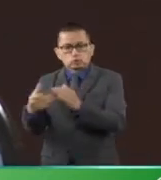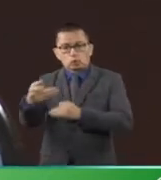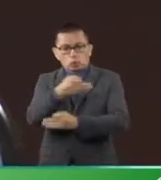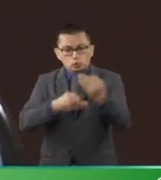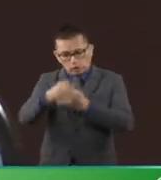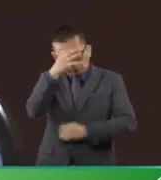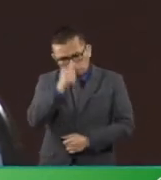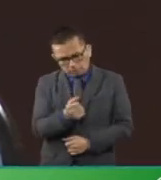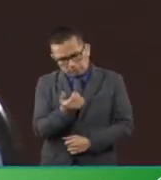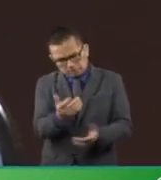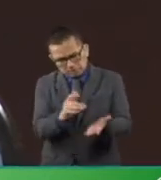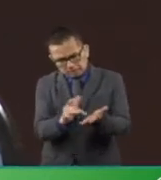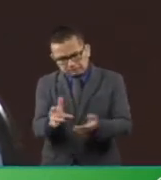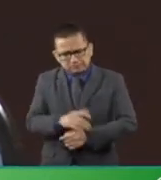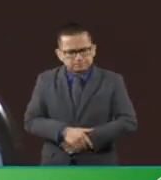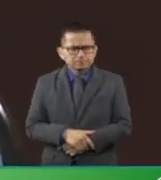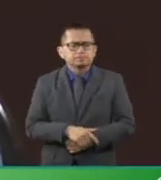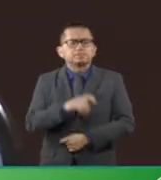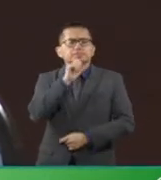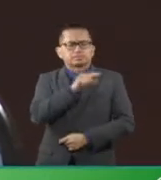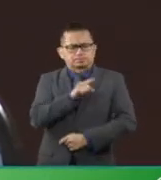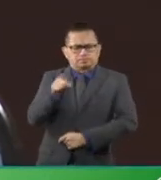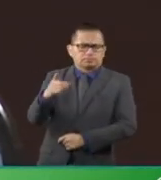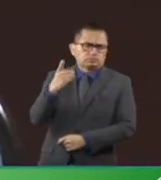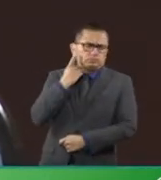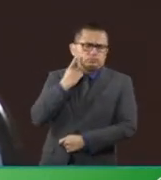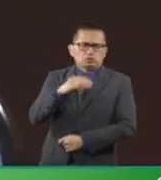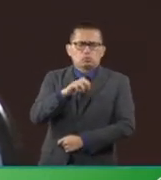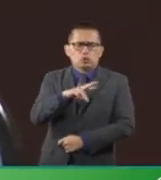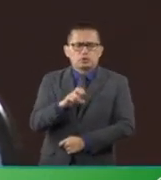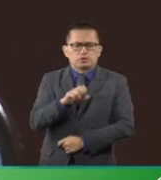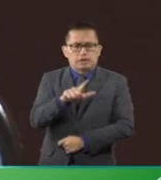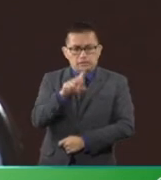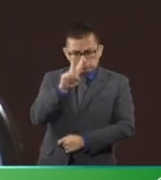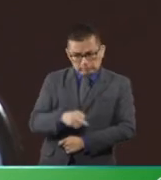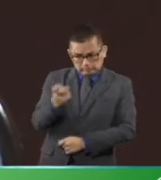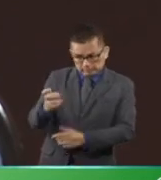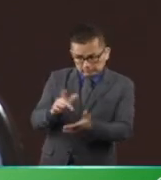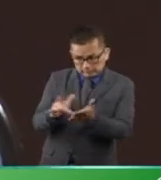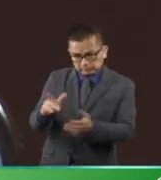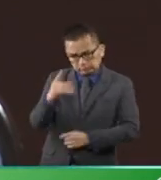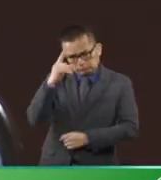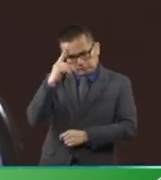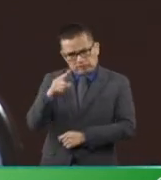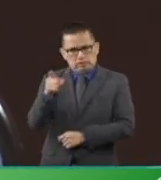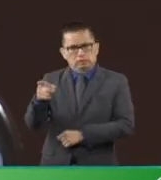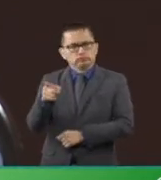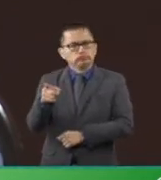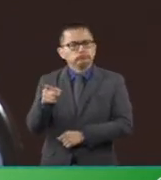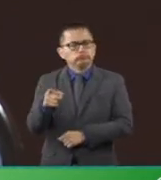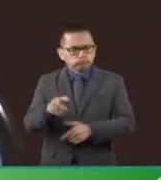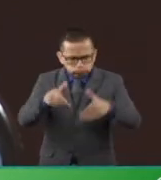diputado Ricardo Monreal, que realmente le dio prioridad